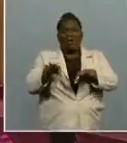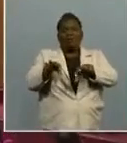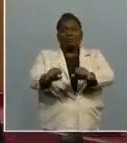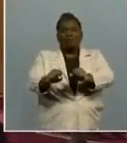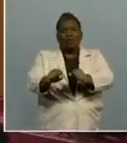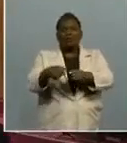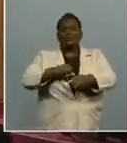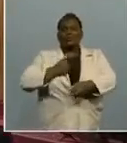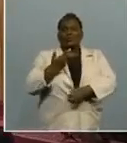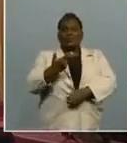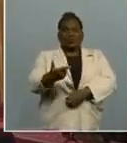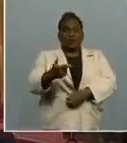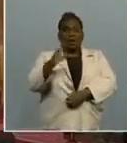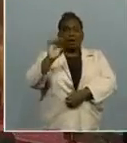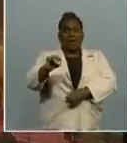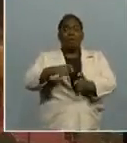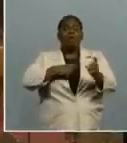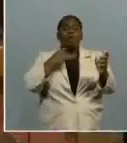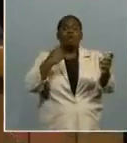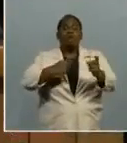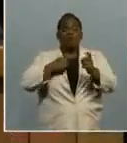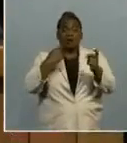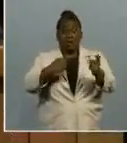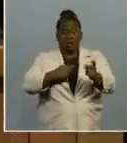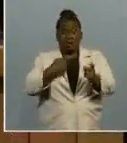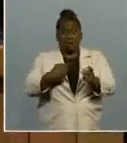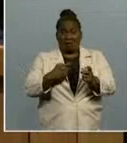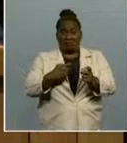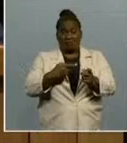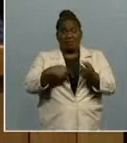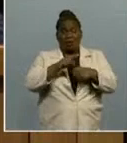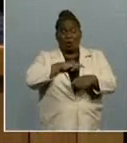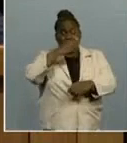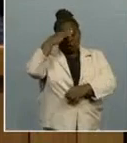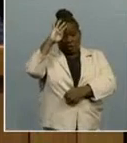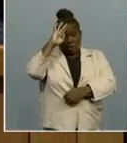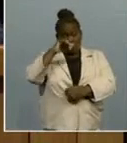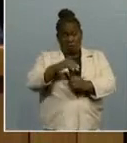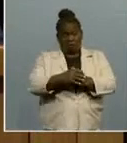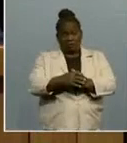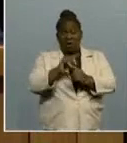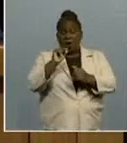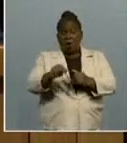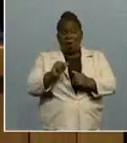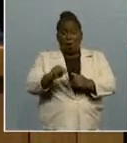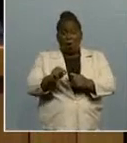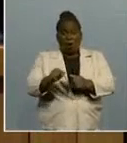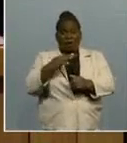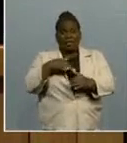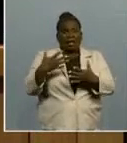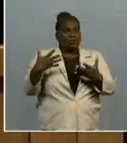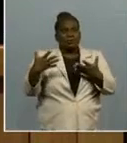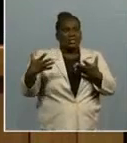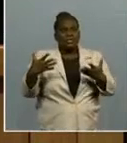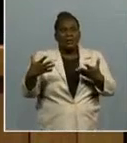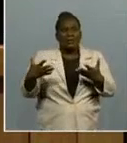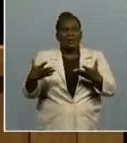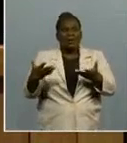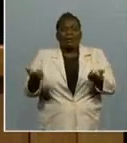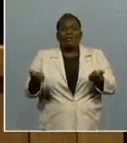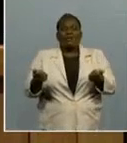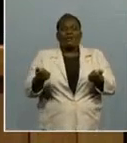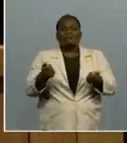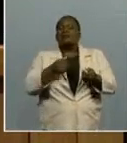cultura hablamos de guerra desde la ultraderecha más conservadora hoy desesperada y sin cuartel que apela a